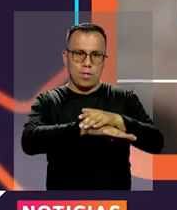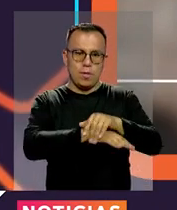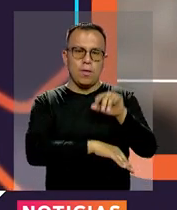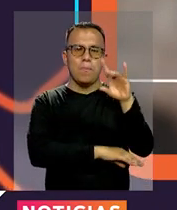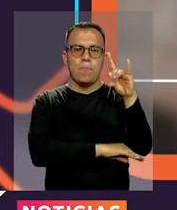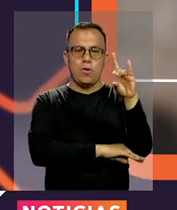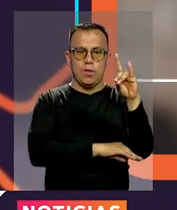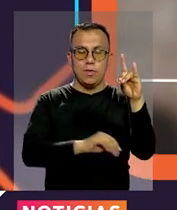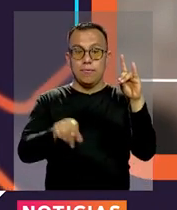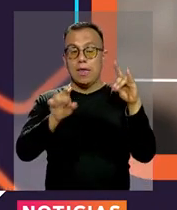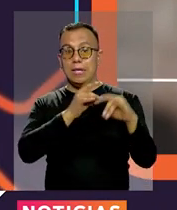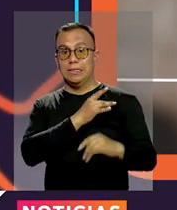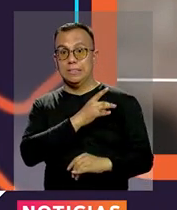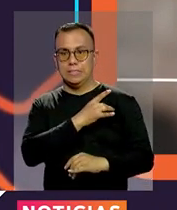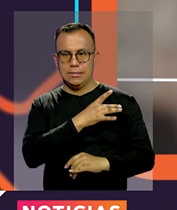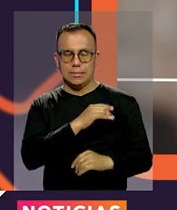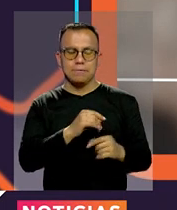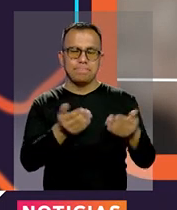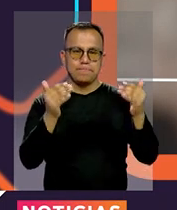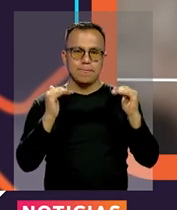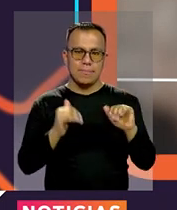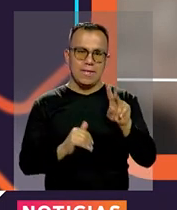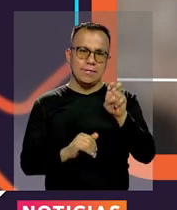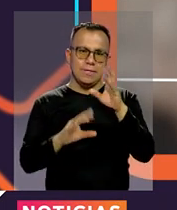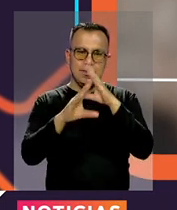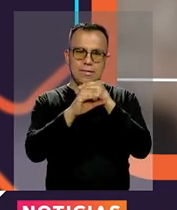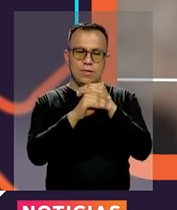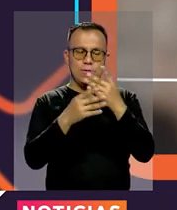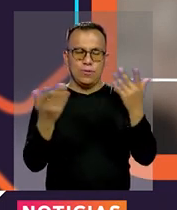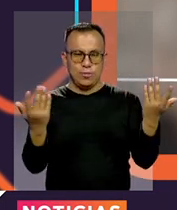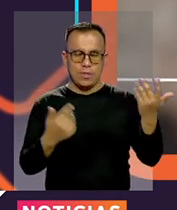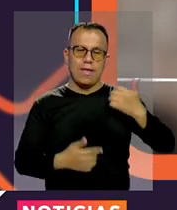y Chile se medirán en Cuiabá. Y a las 7 de la noche, el